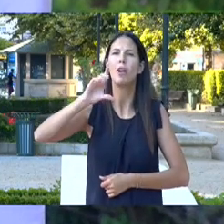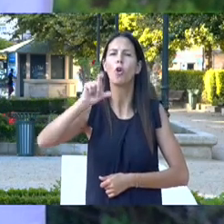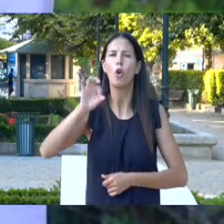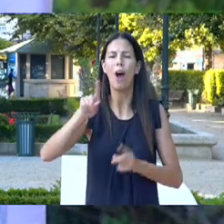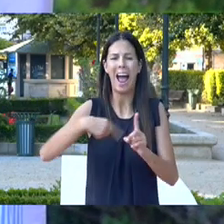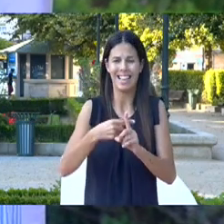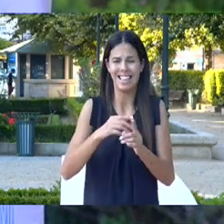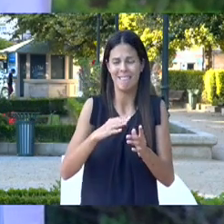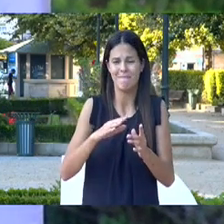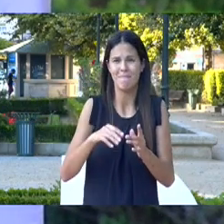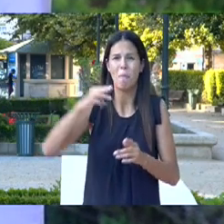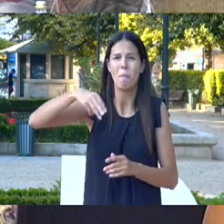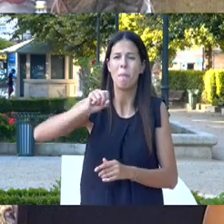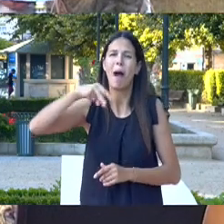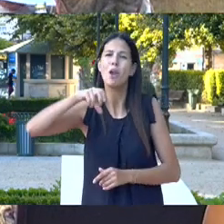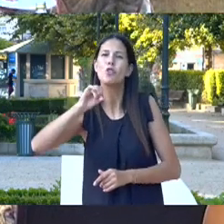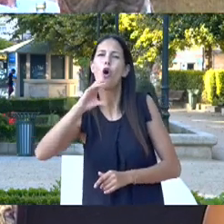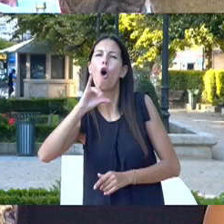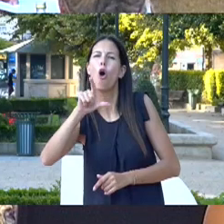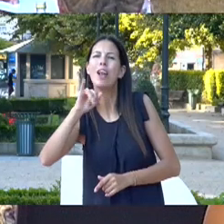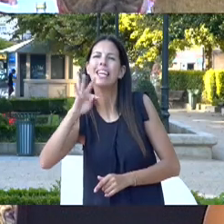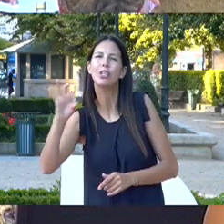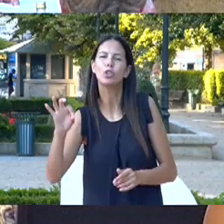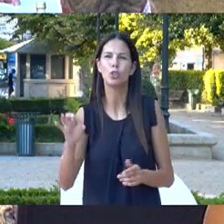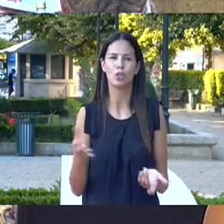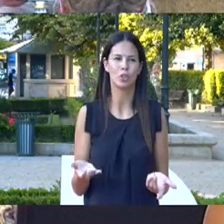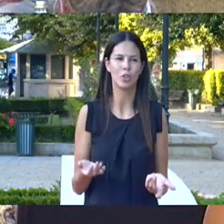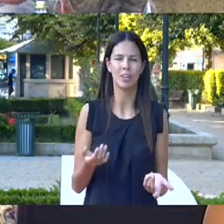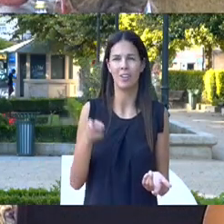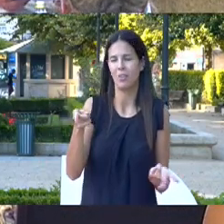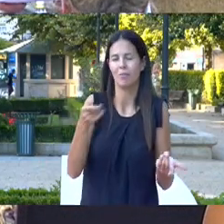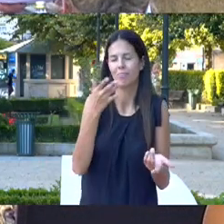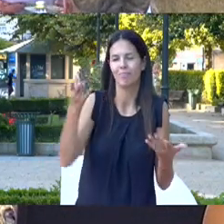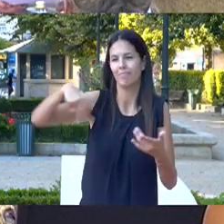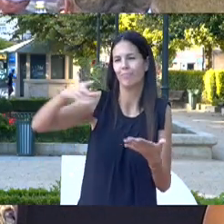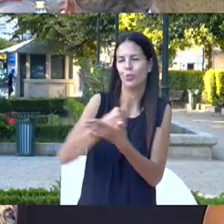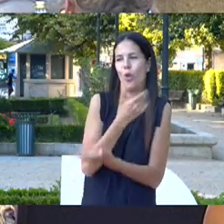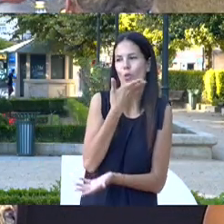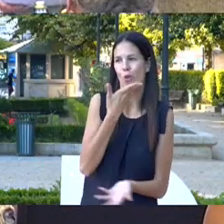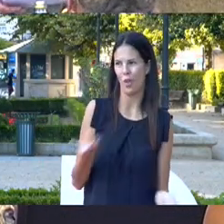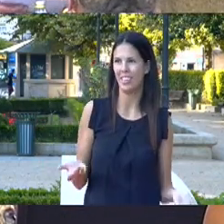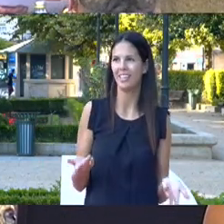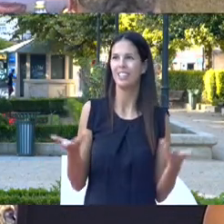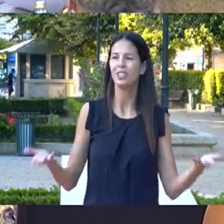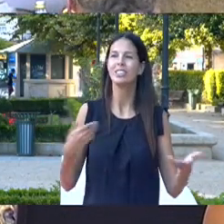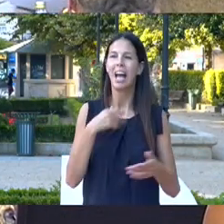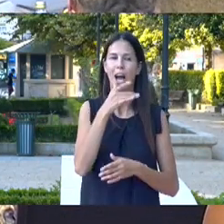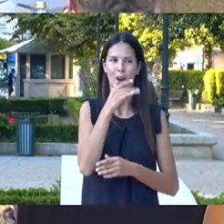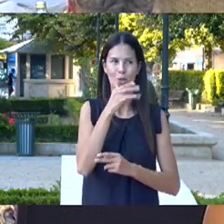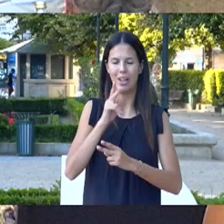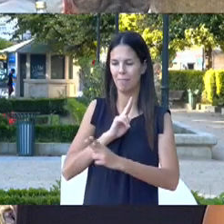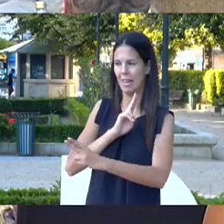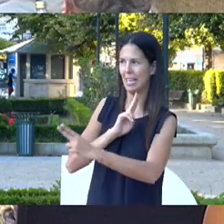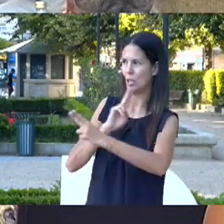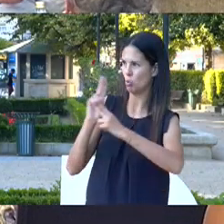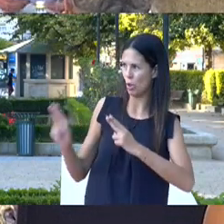para moitos, Manolito, en concreto, Manolito el de Lucila. Bueno, agora sí que atendendo a pregunta Lucila, para